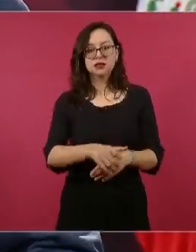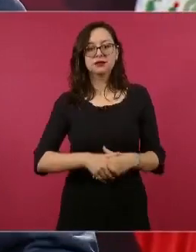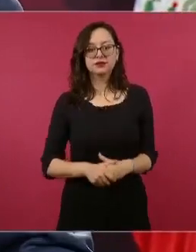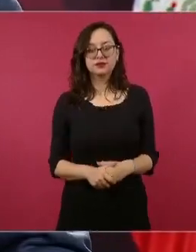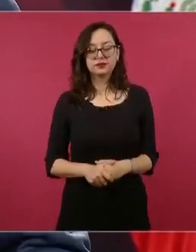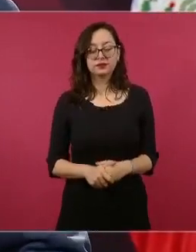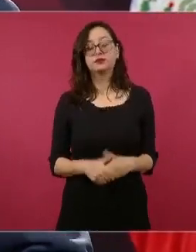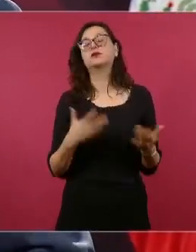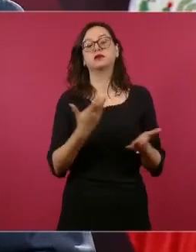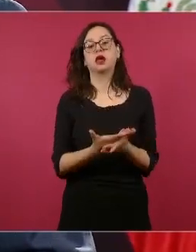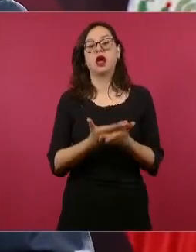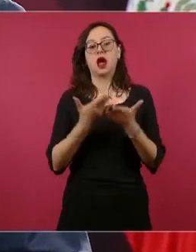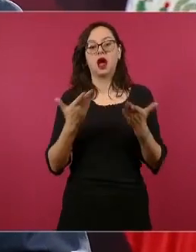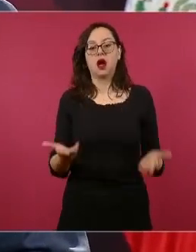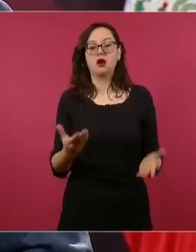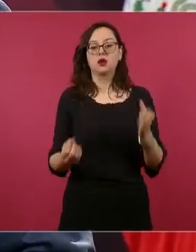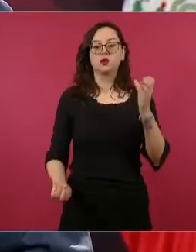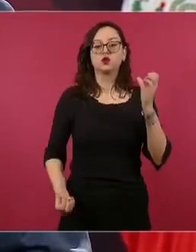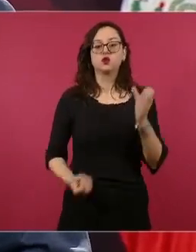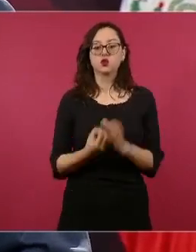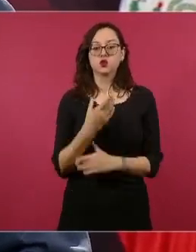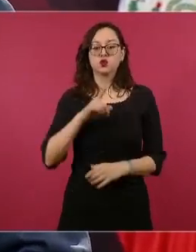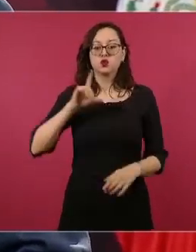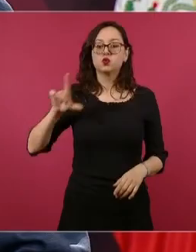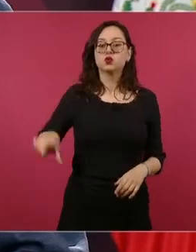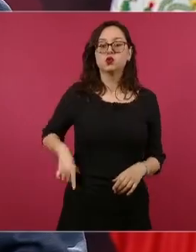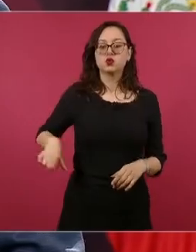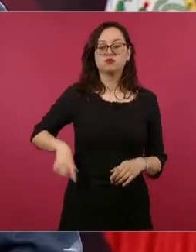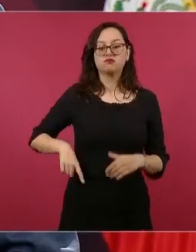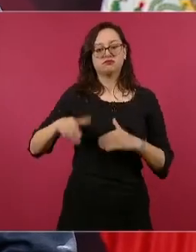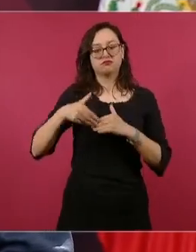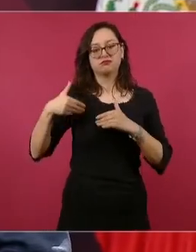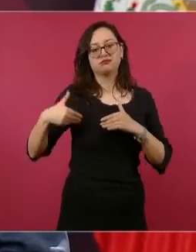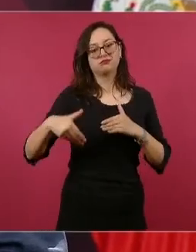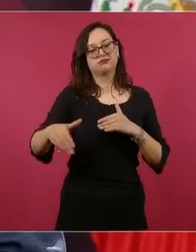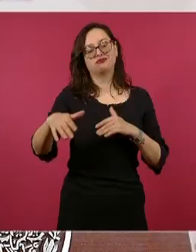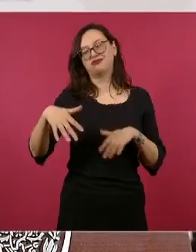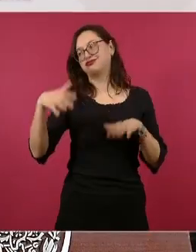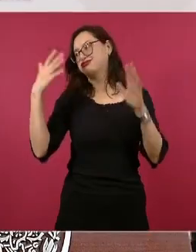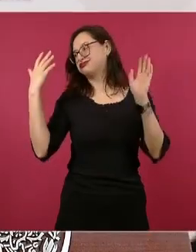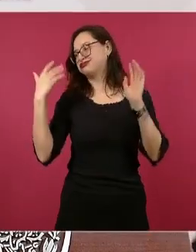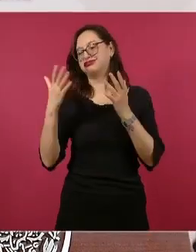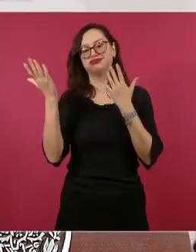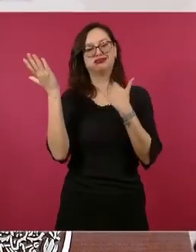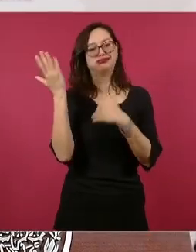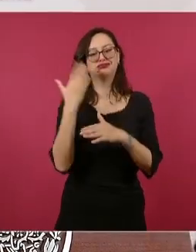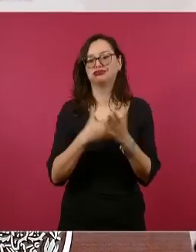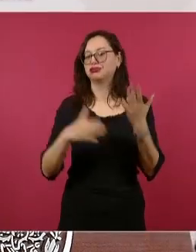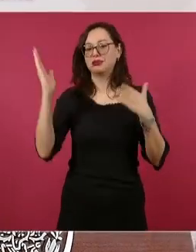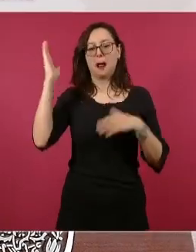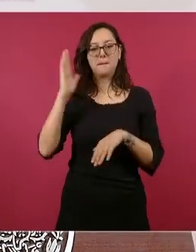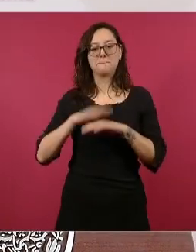ahora va a avanzar más México va a crecer más el país